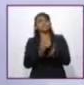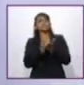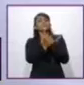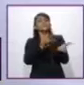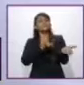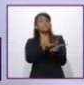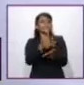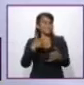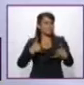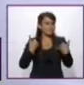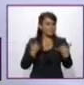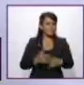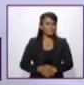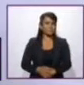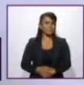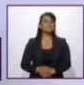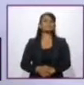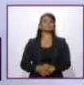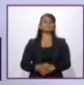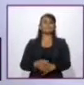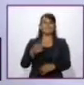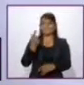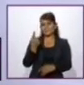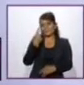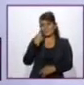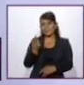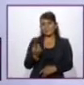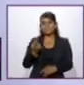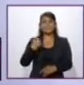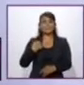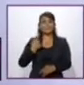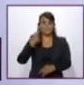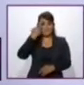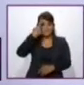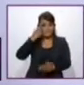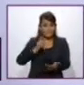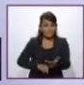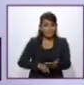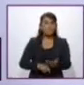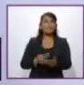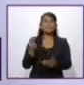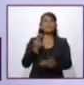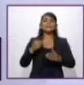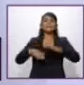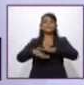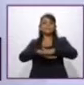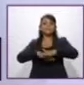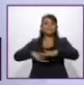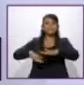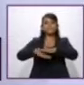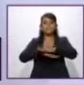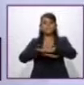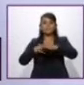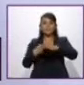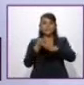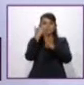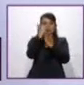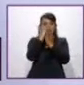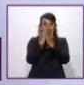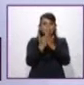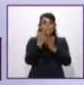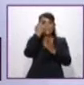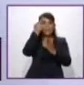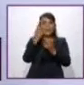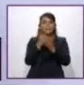Mira, hay que señalar primero que yo he dicho que vamos a sentar las bases para un nuevo modelo de desarrollo económico en el estado